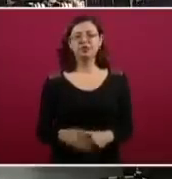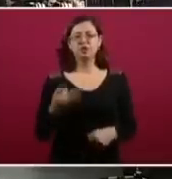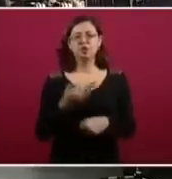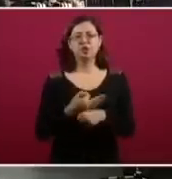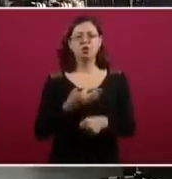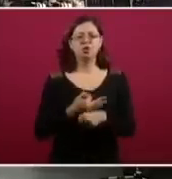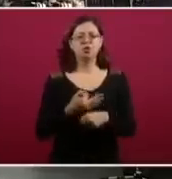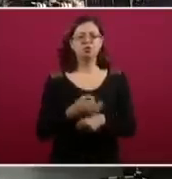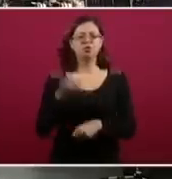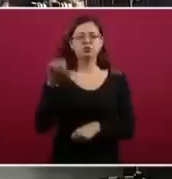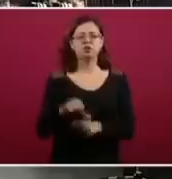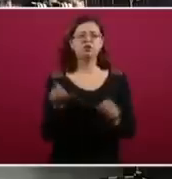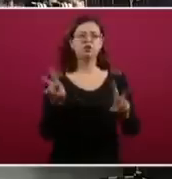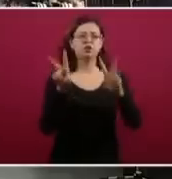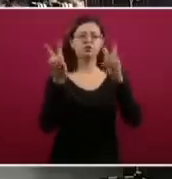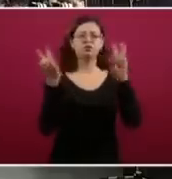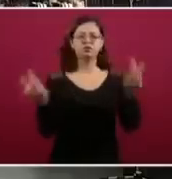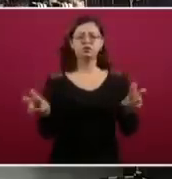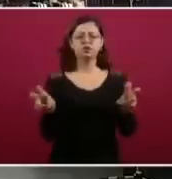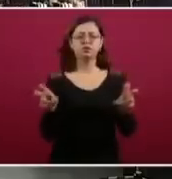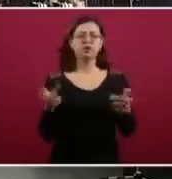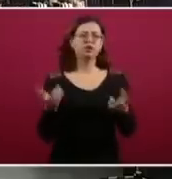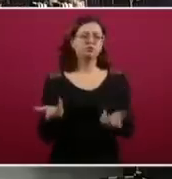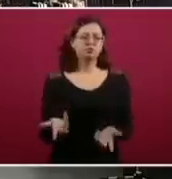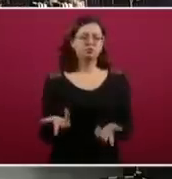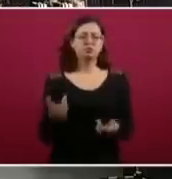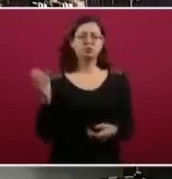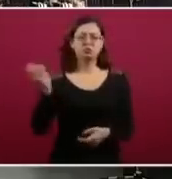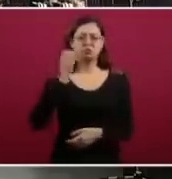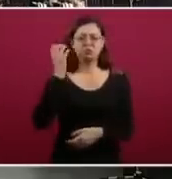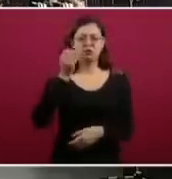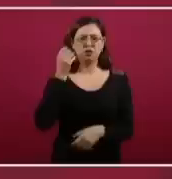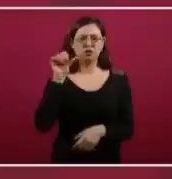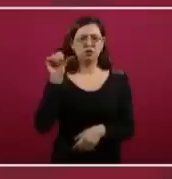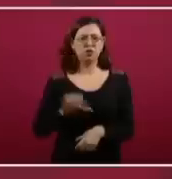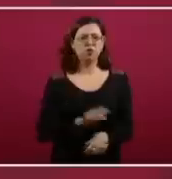tratar el día de hoy en esta conferencia